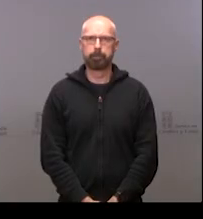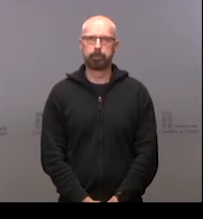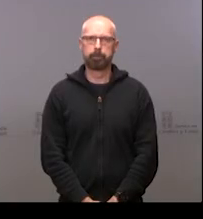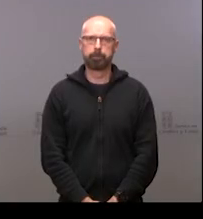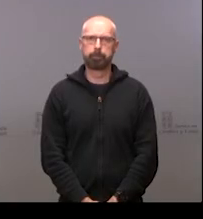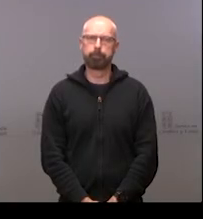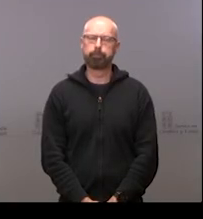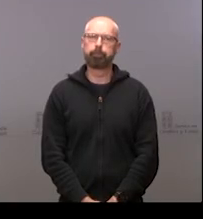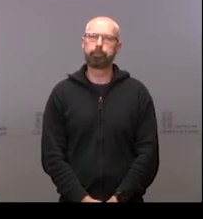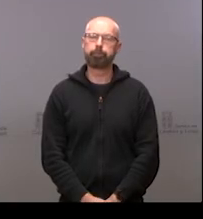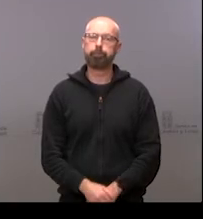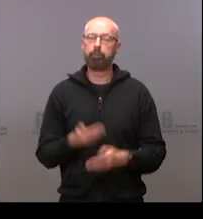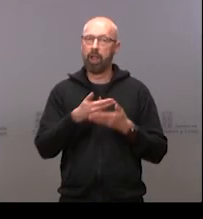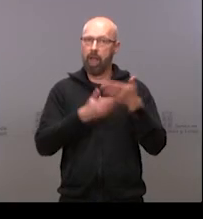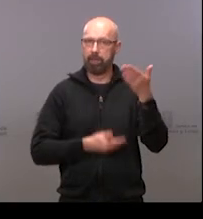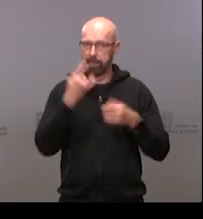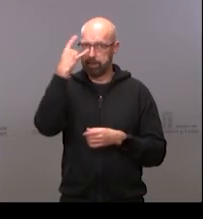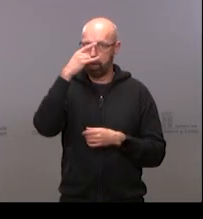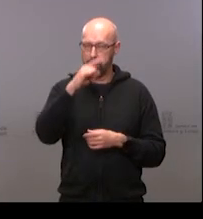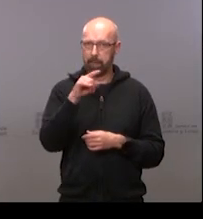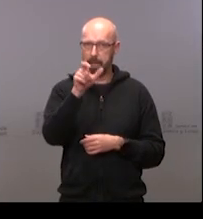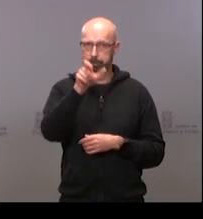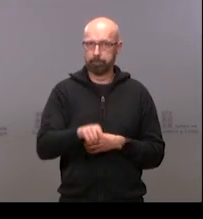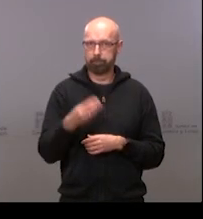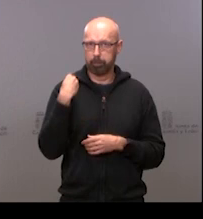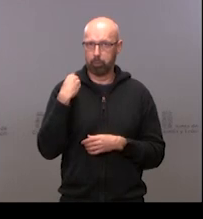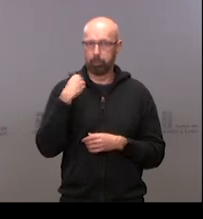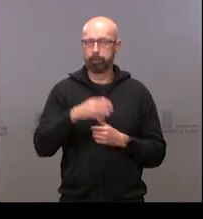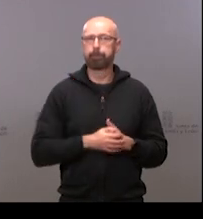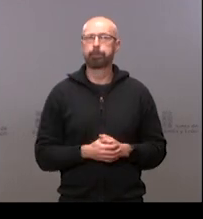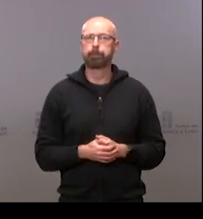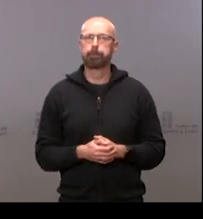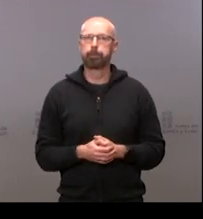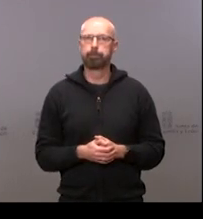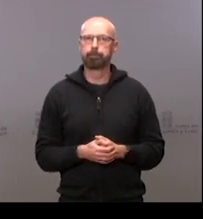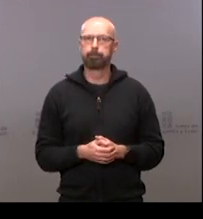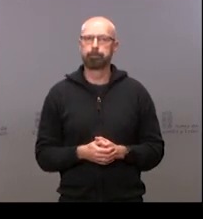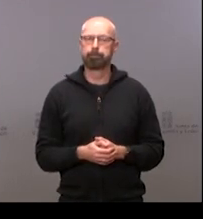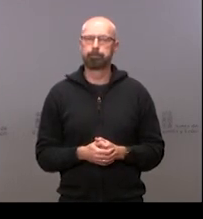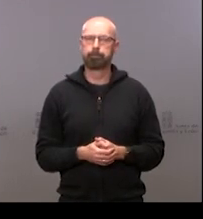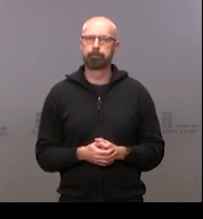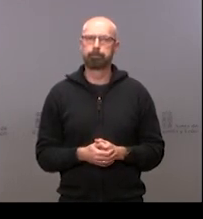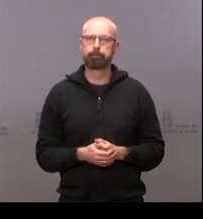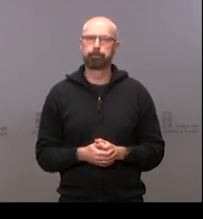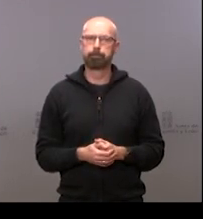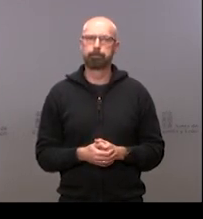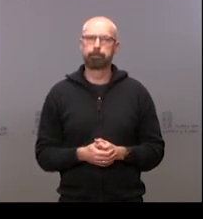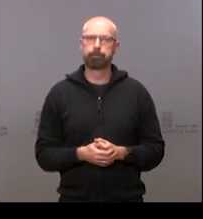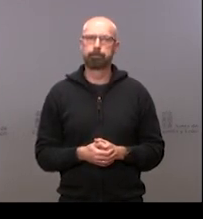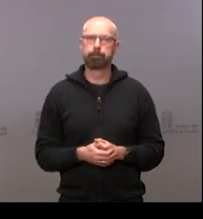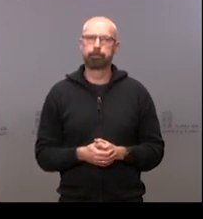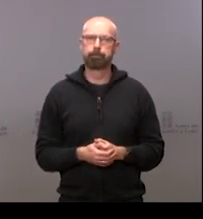desde la gaceta de salamanca nos sigue como es habitual javier hernández javier adelante cuando quieras